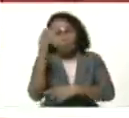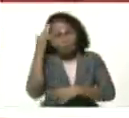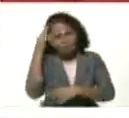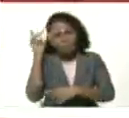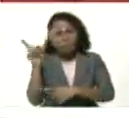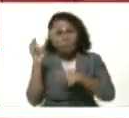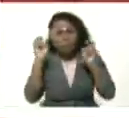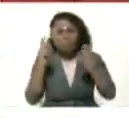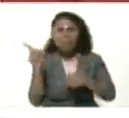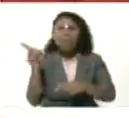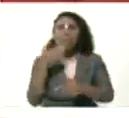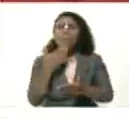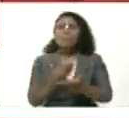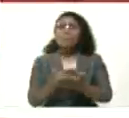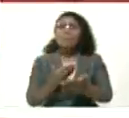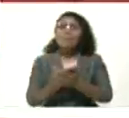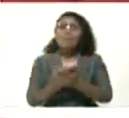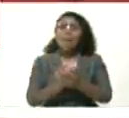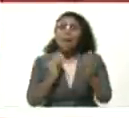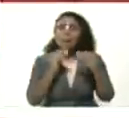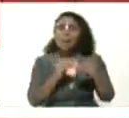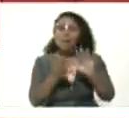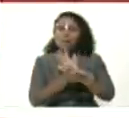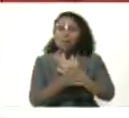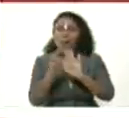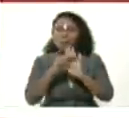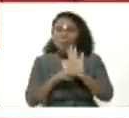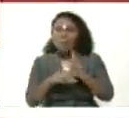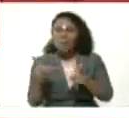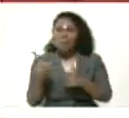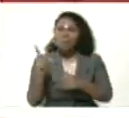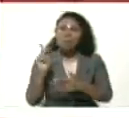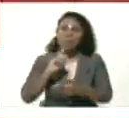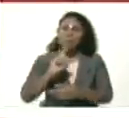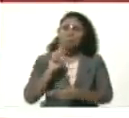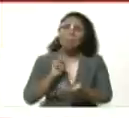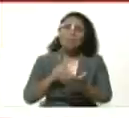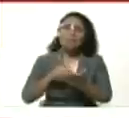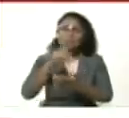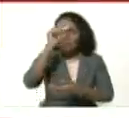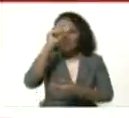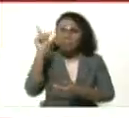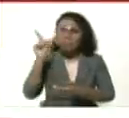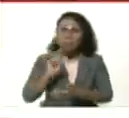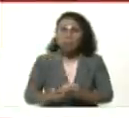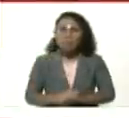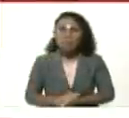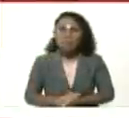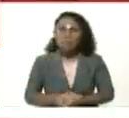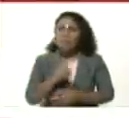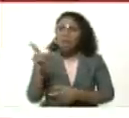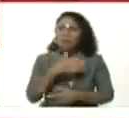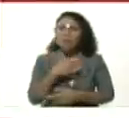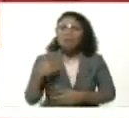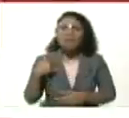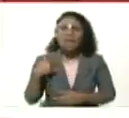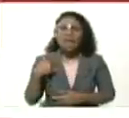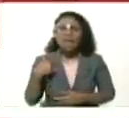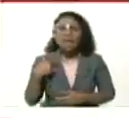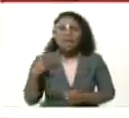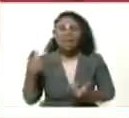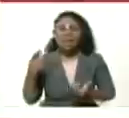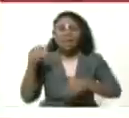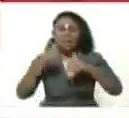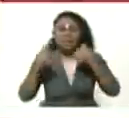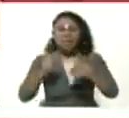que ellos piden, Lisandro y todos los venezolanos, es que no participe el PSUV. Ellos quieren elecciones libres, transparentes y